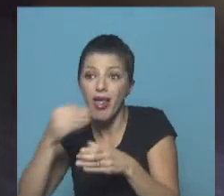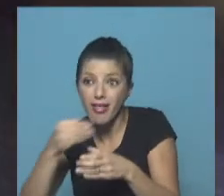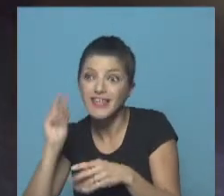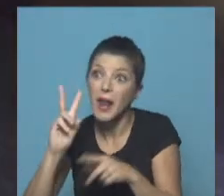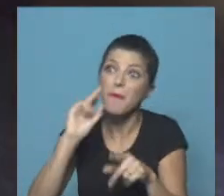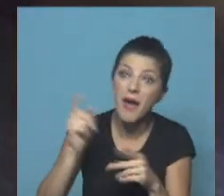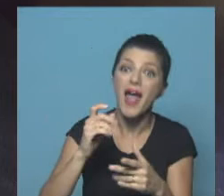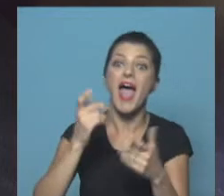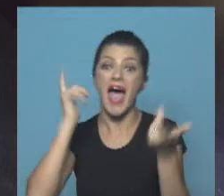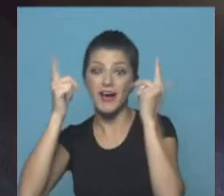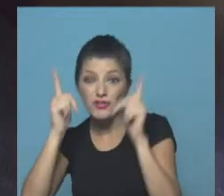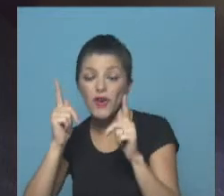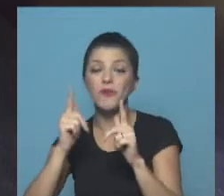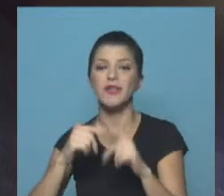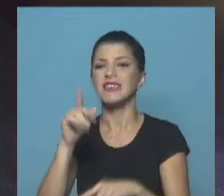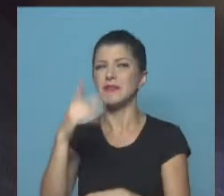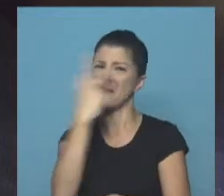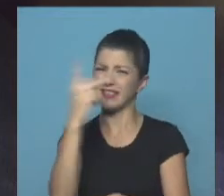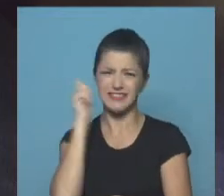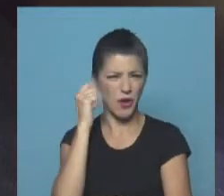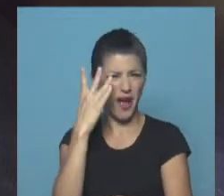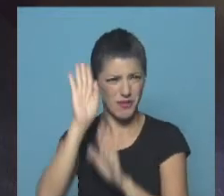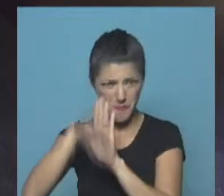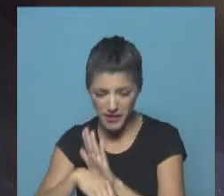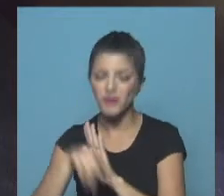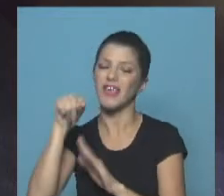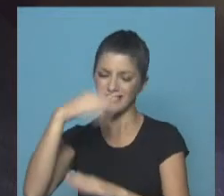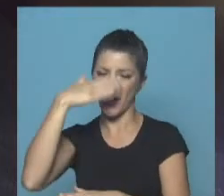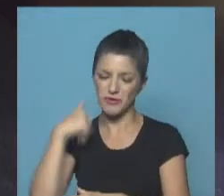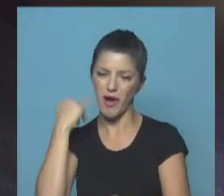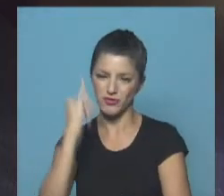aventuras, y sobre todo si tenés menos de 25, te diría, Spider-Man de regreso a casa es una muy buena opción.